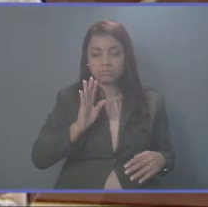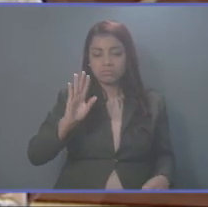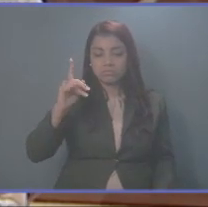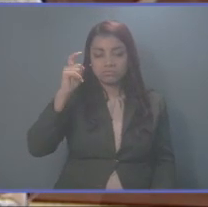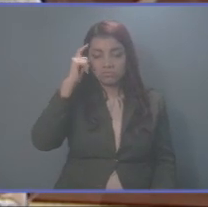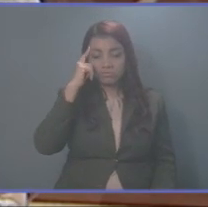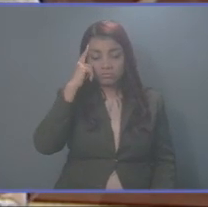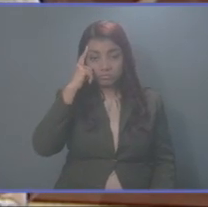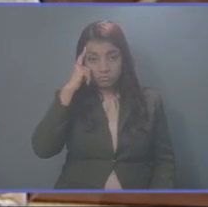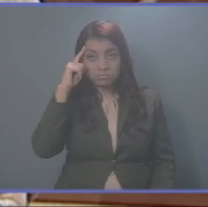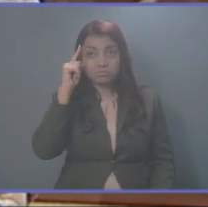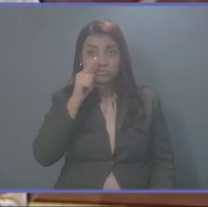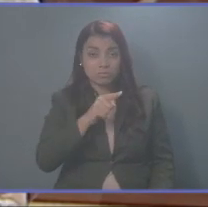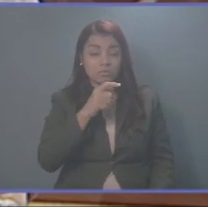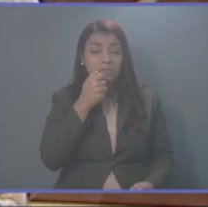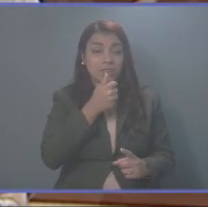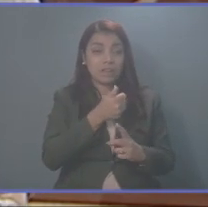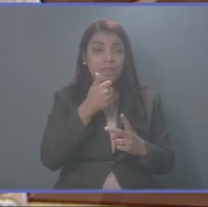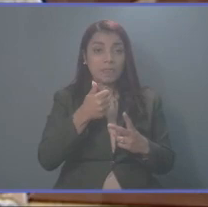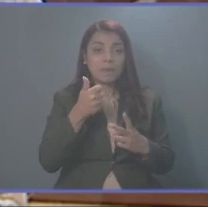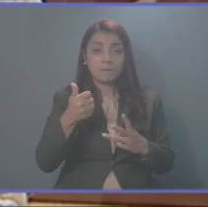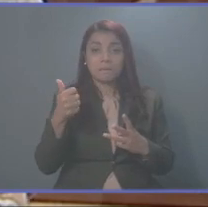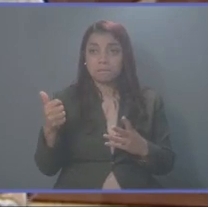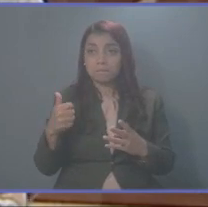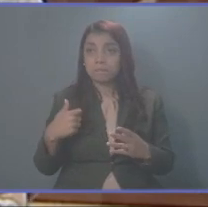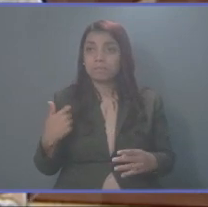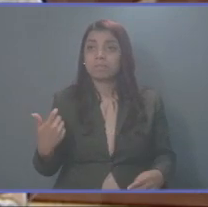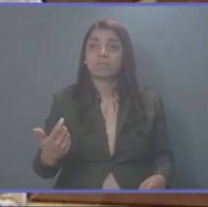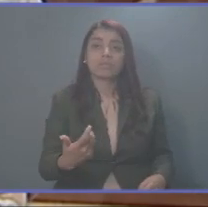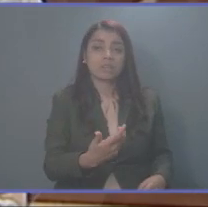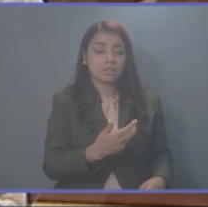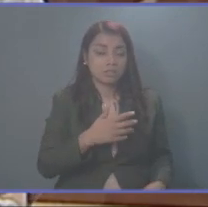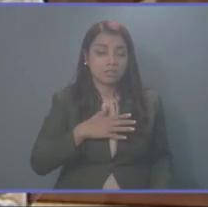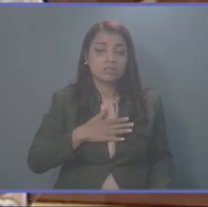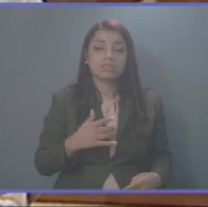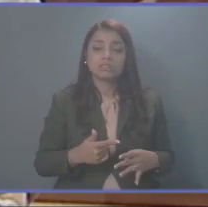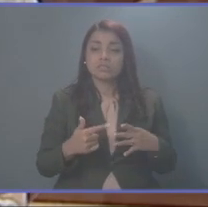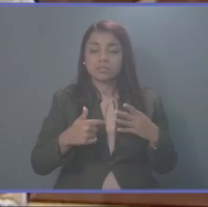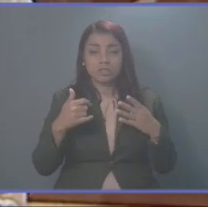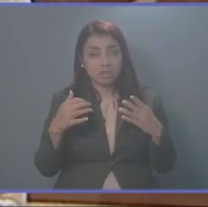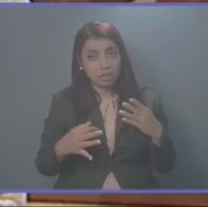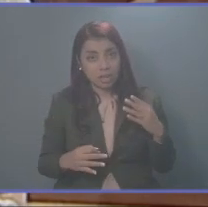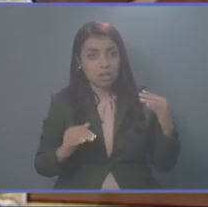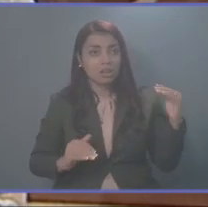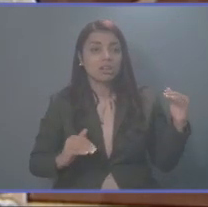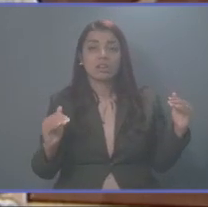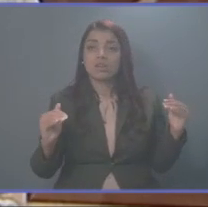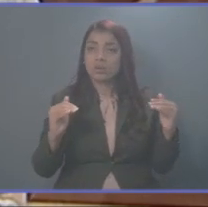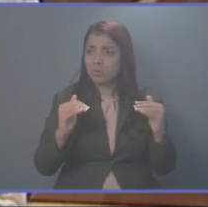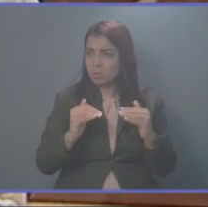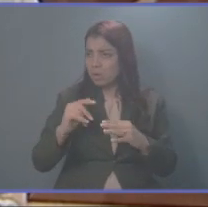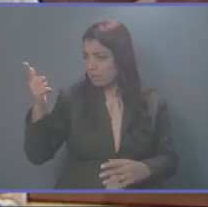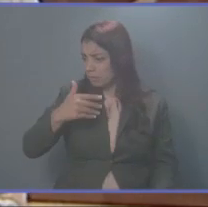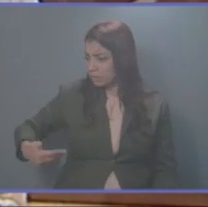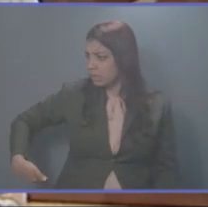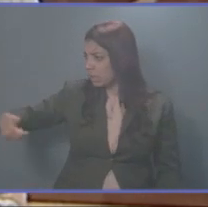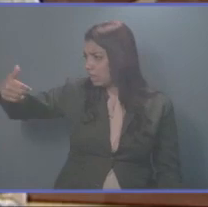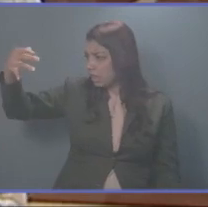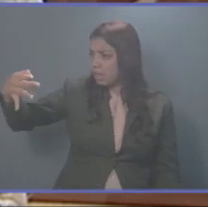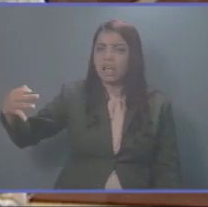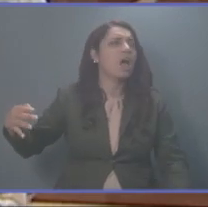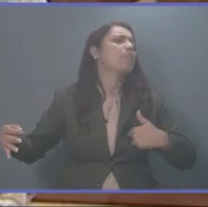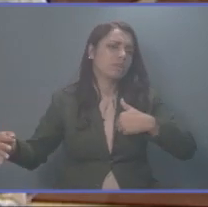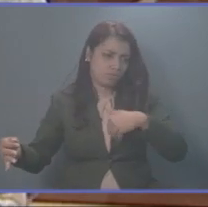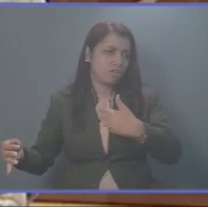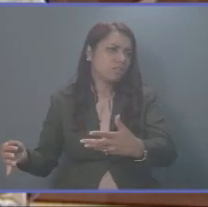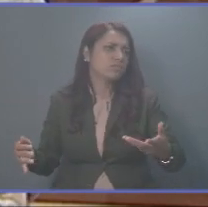vista que cada uno de nosotros tiene tanta legitimidad como la tiene el presidente de la República. Todos